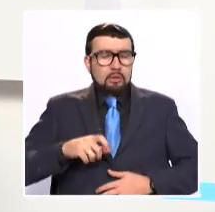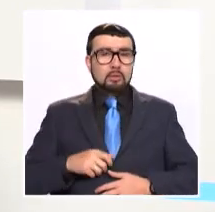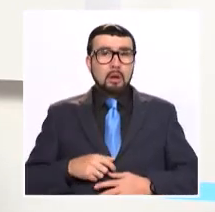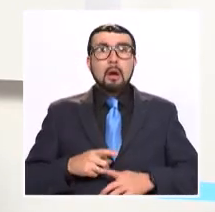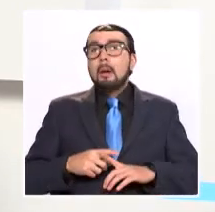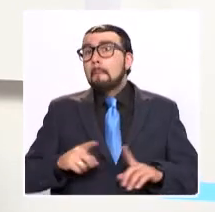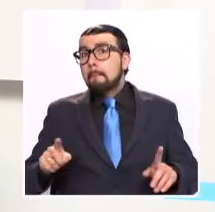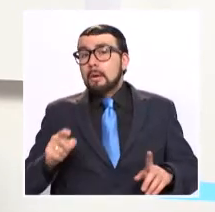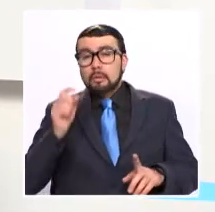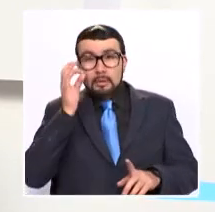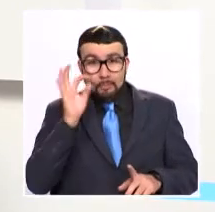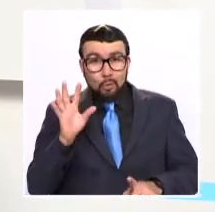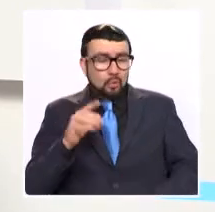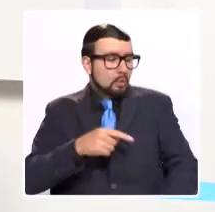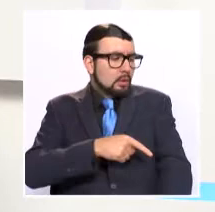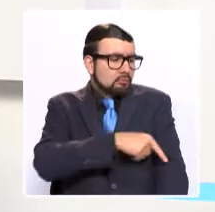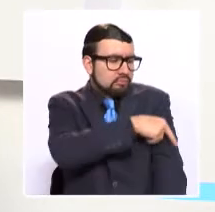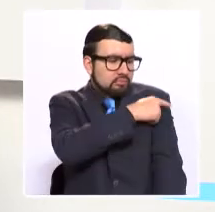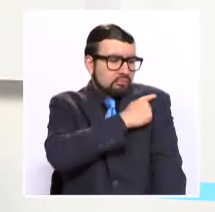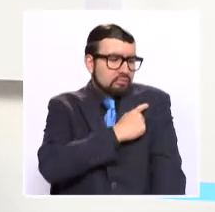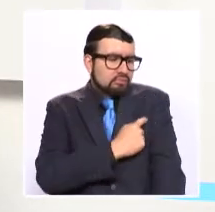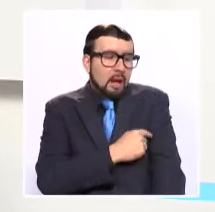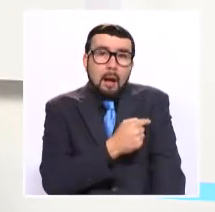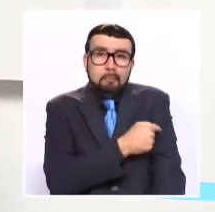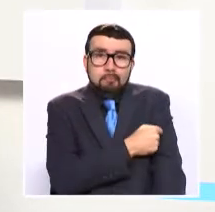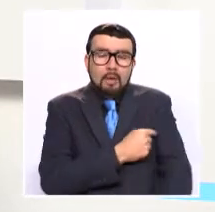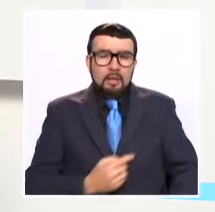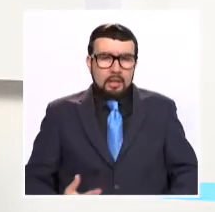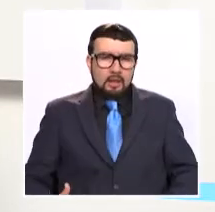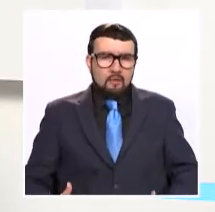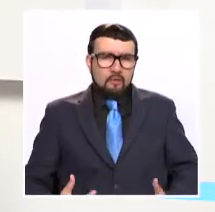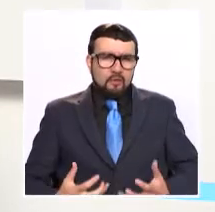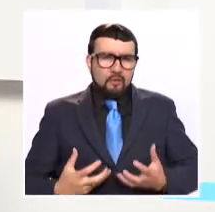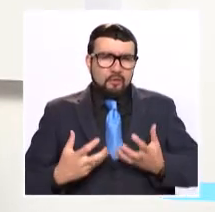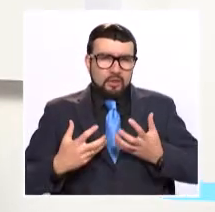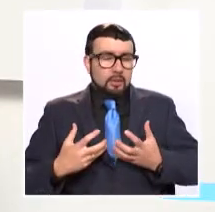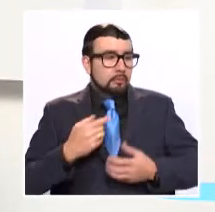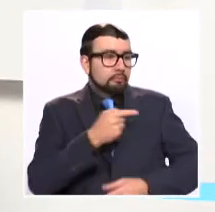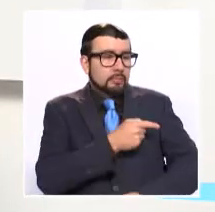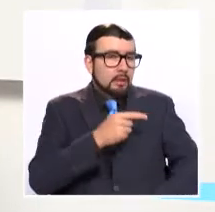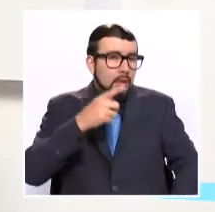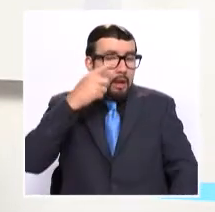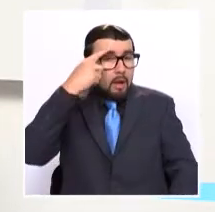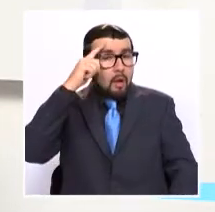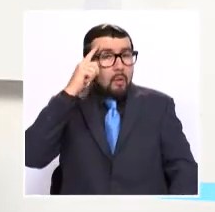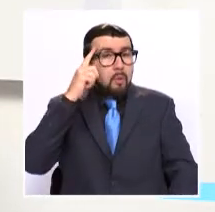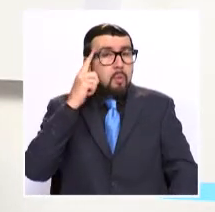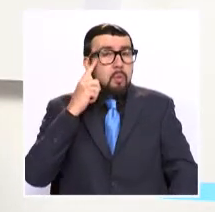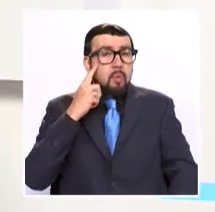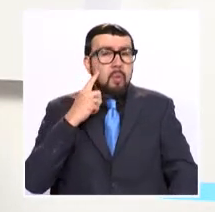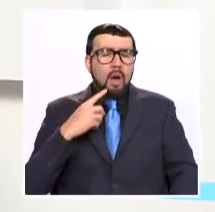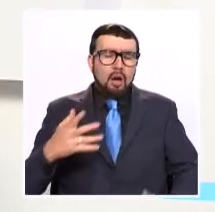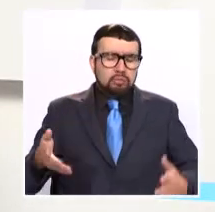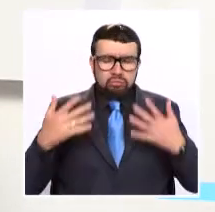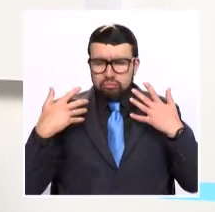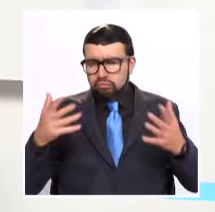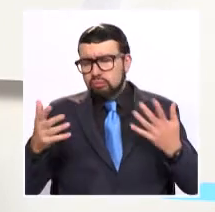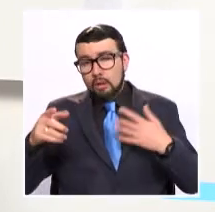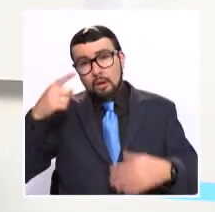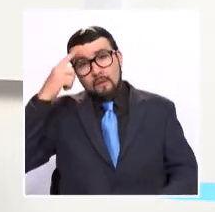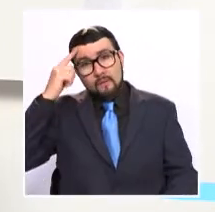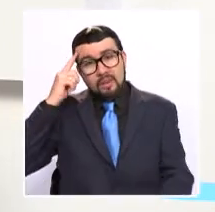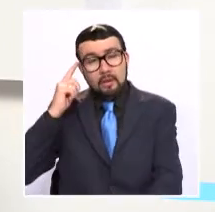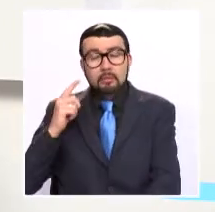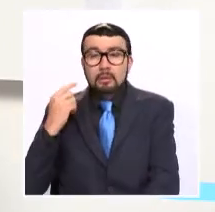una reacción localizada y haber generado fiebre como una reacción